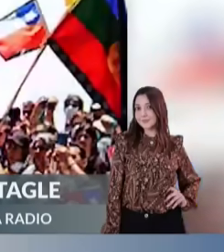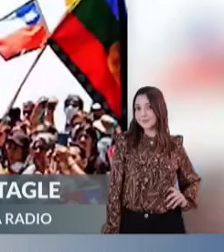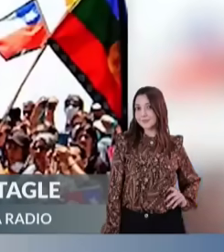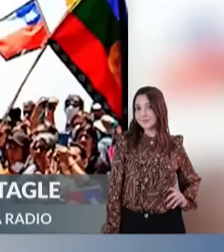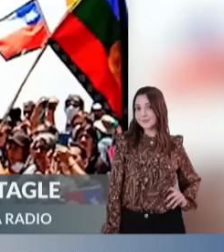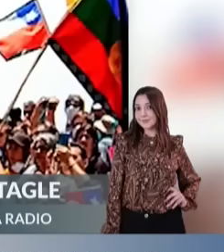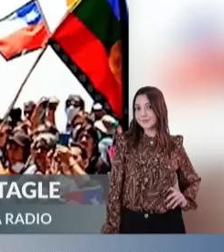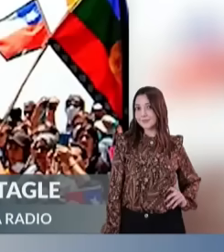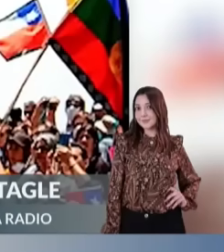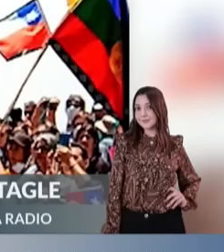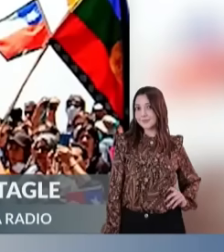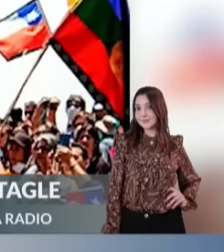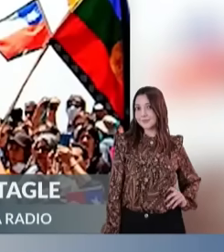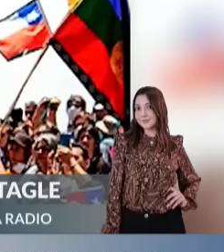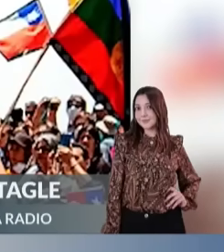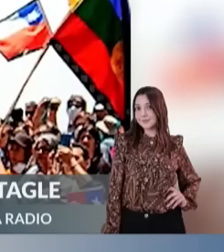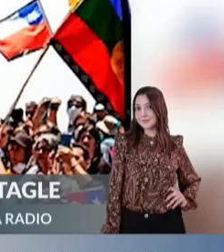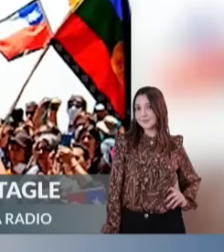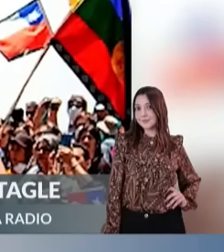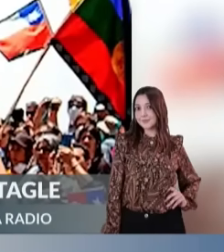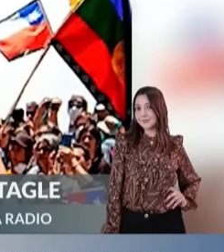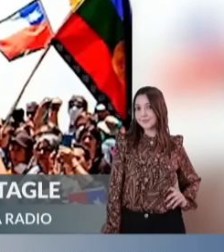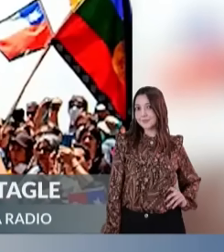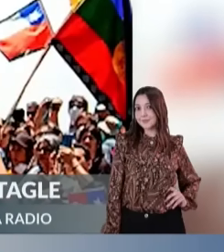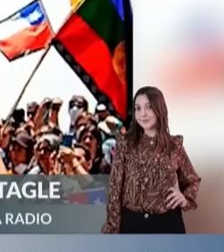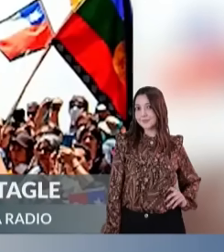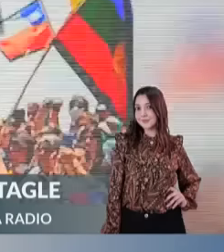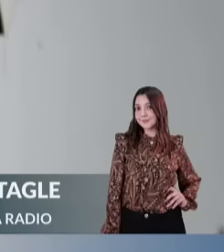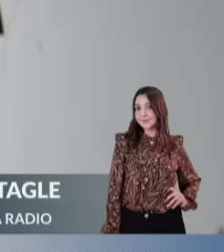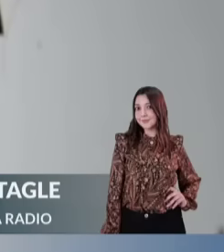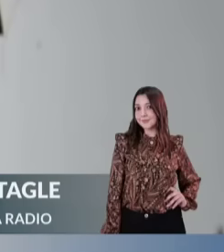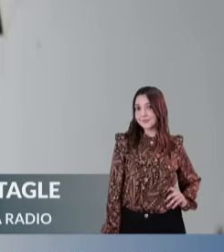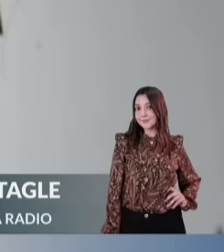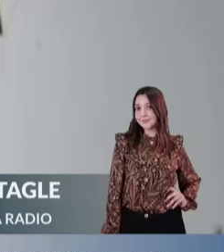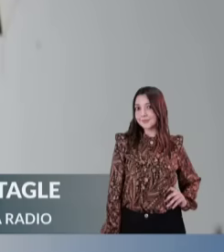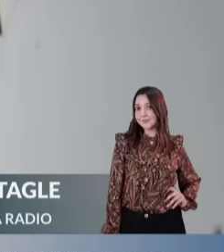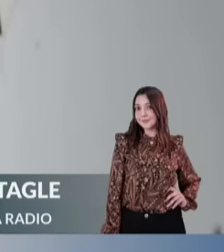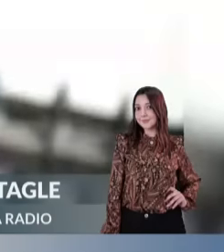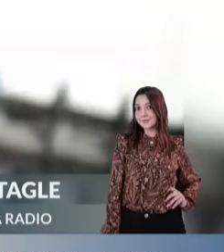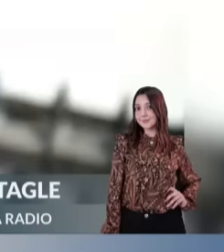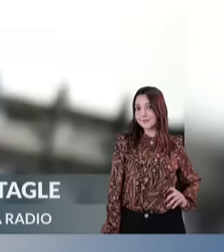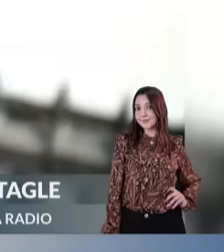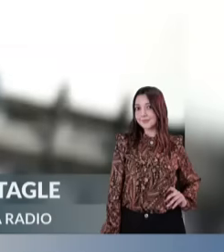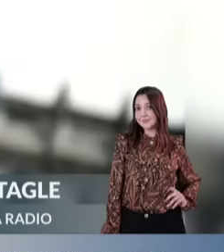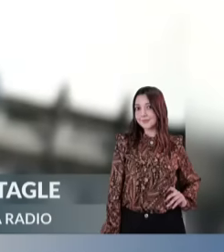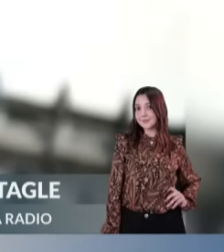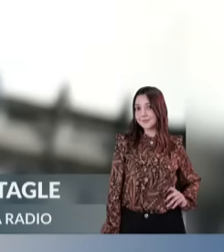por parte de cada ministro. Entonces, lo cierto es que se dice que no hay contradicción, que